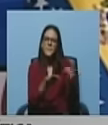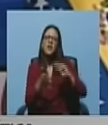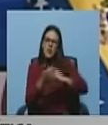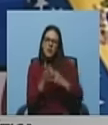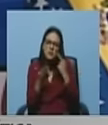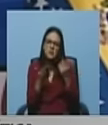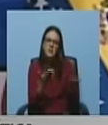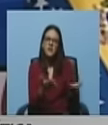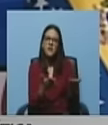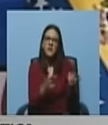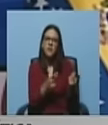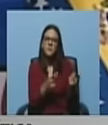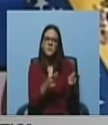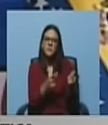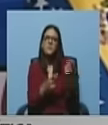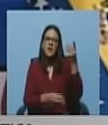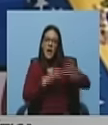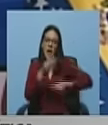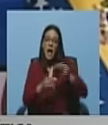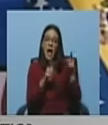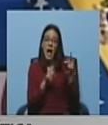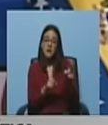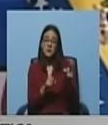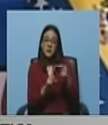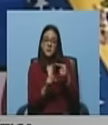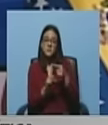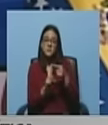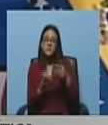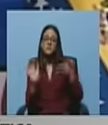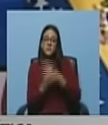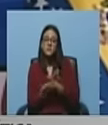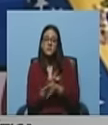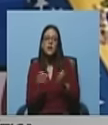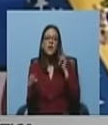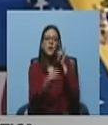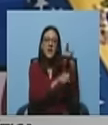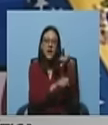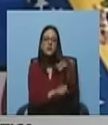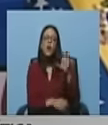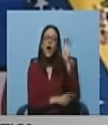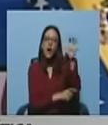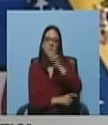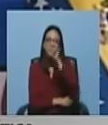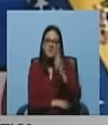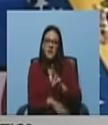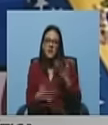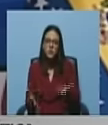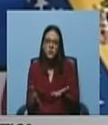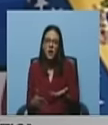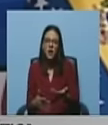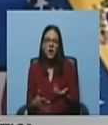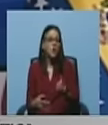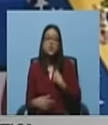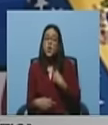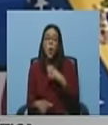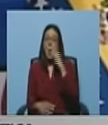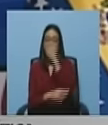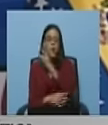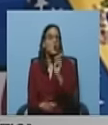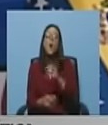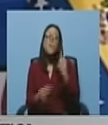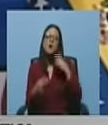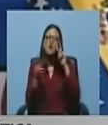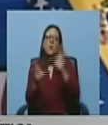implica un hecho de traición a la patria. No me corresponde a mí acusarlo, pero yo lo veo